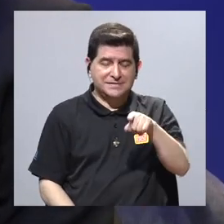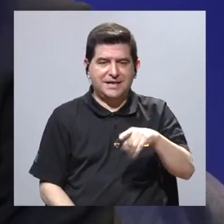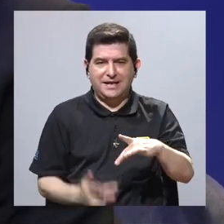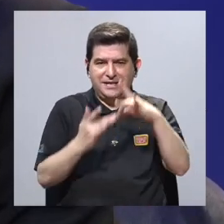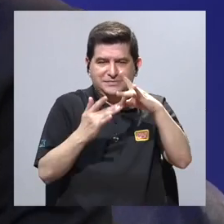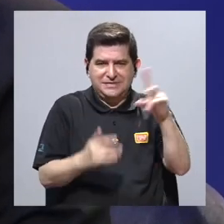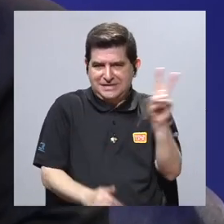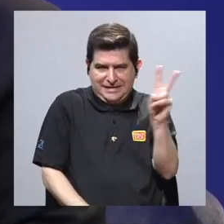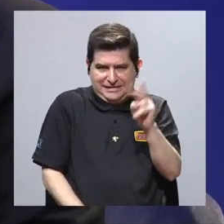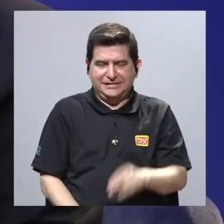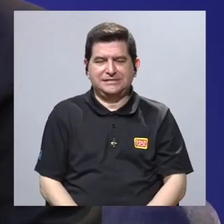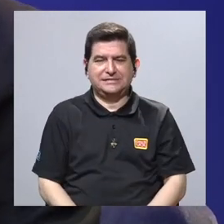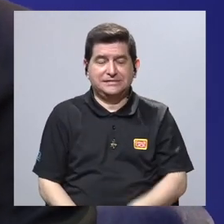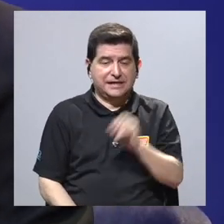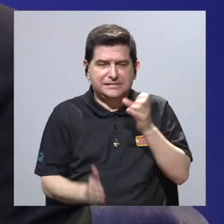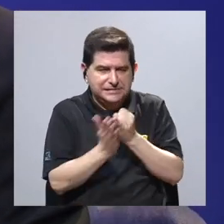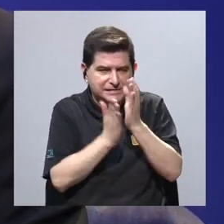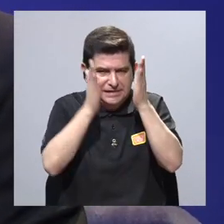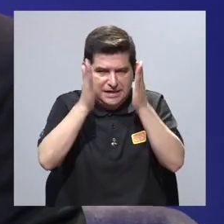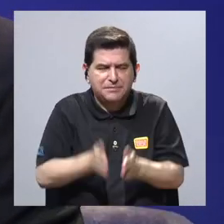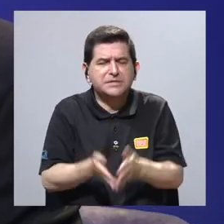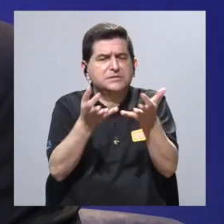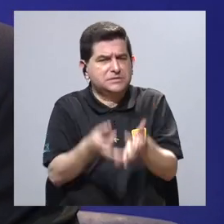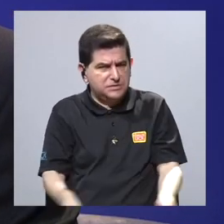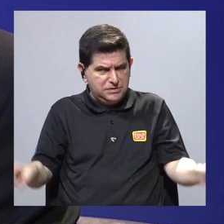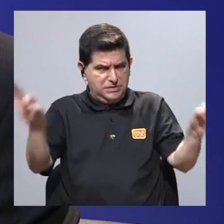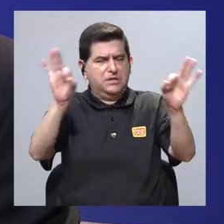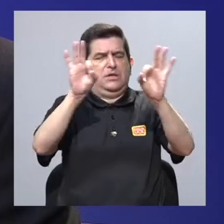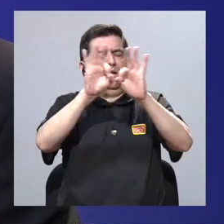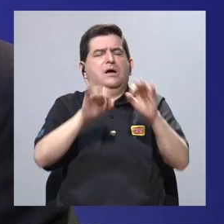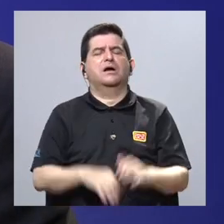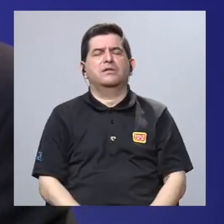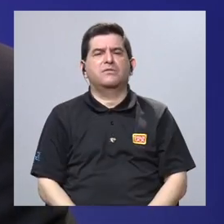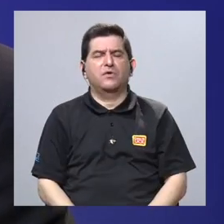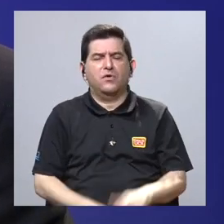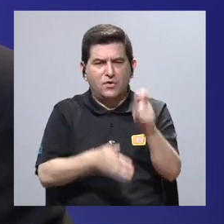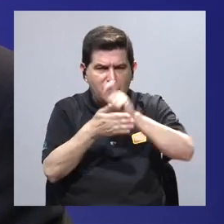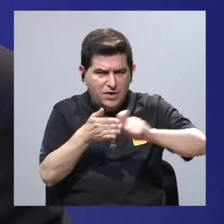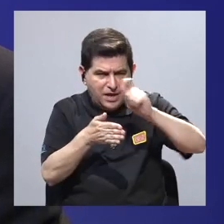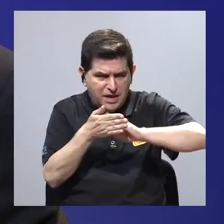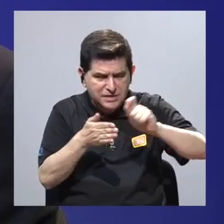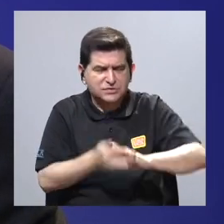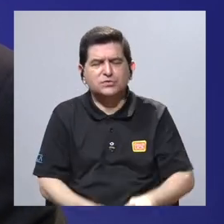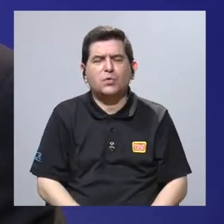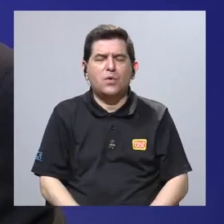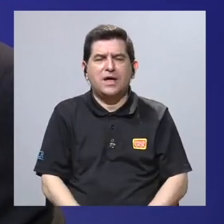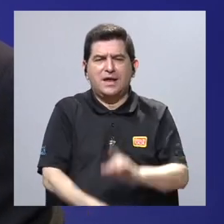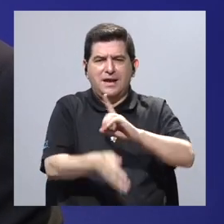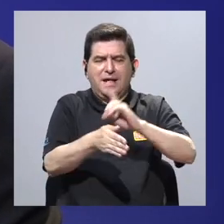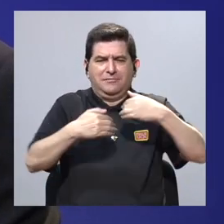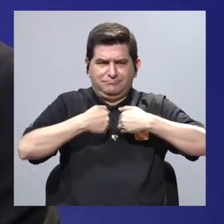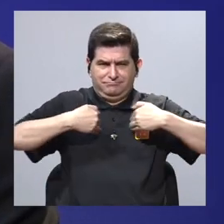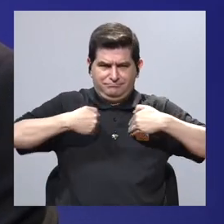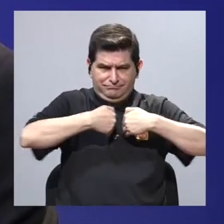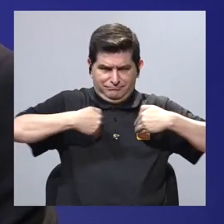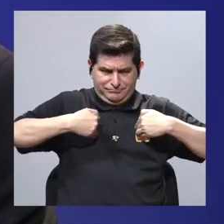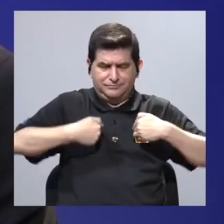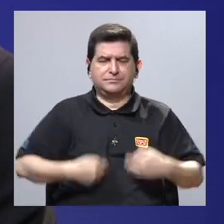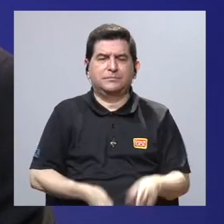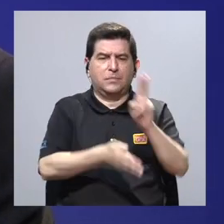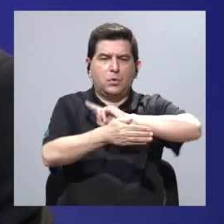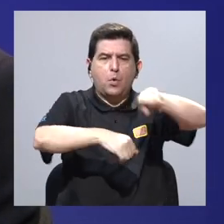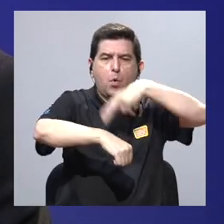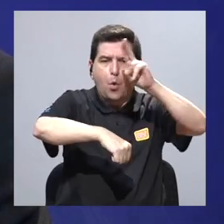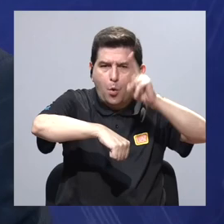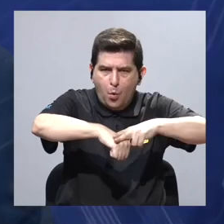virólogo y un investigador destacado de la Escuela de Medicina Veterinaria de la